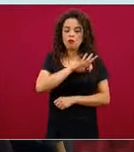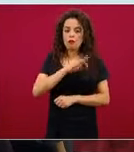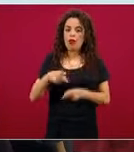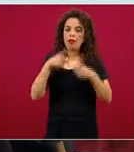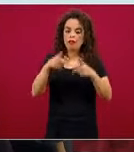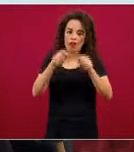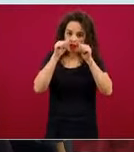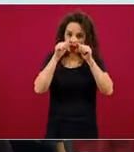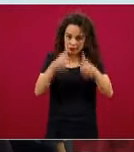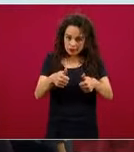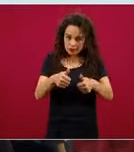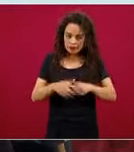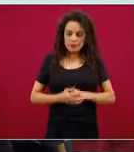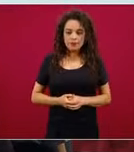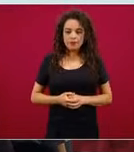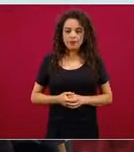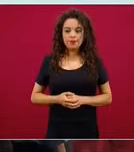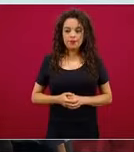sigue, por favor.